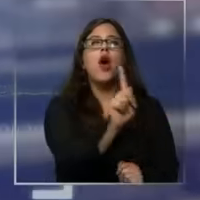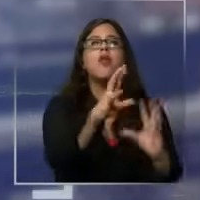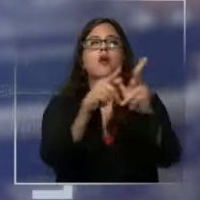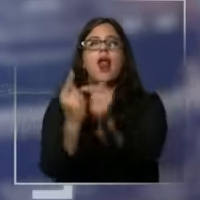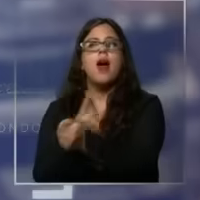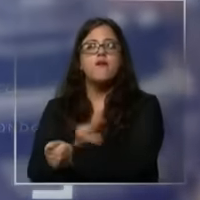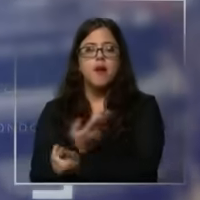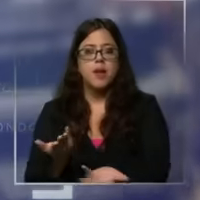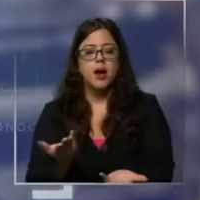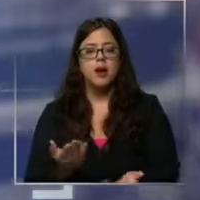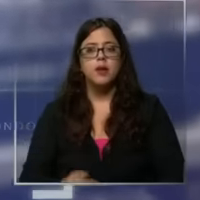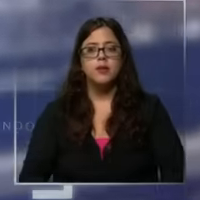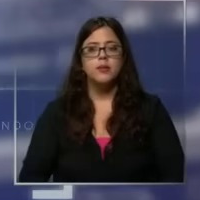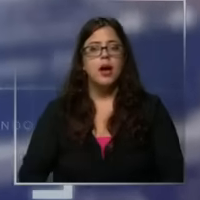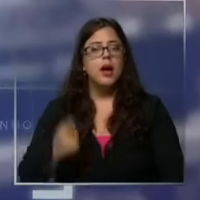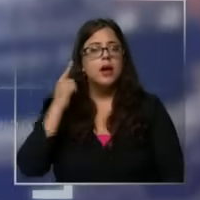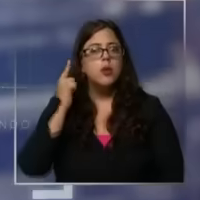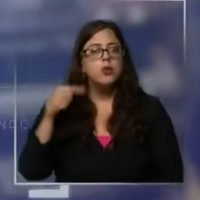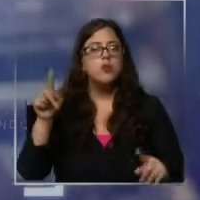familia.